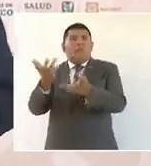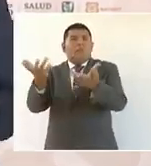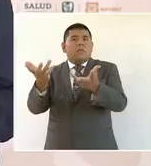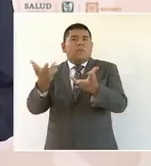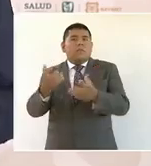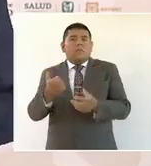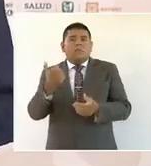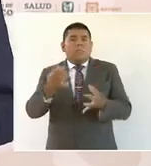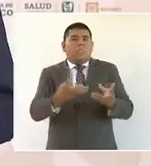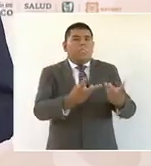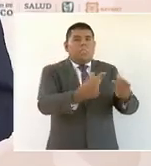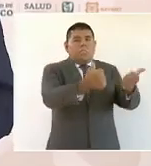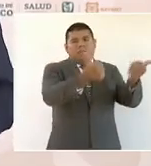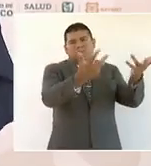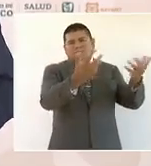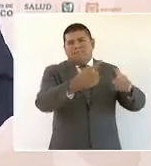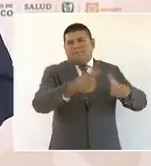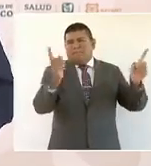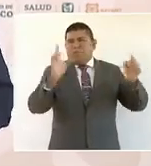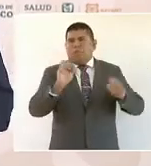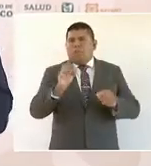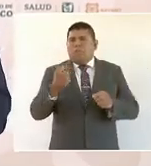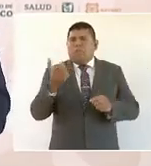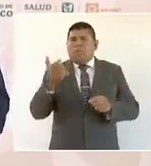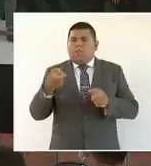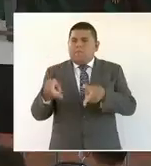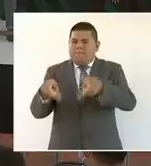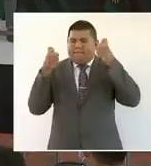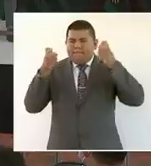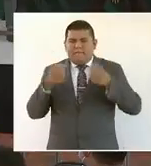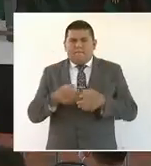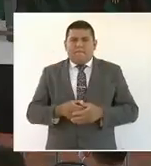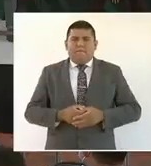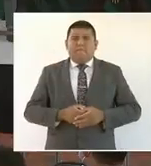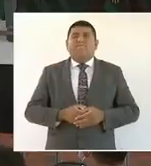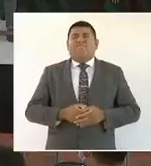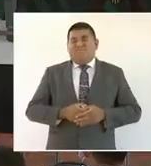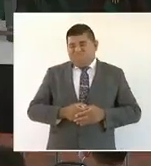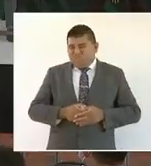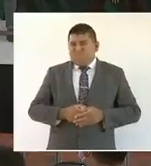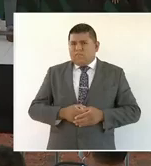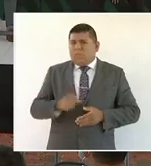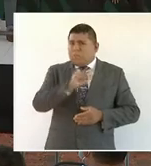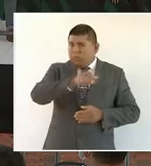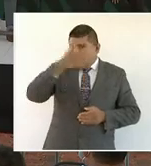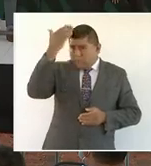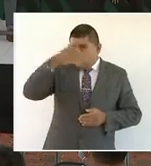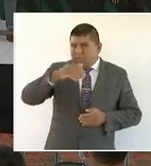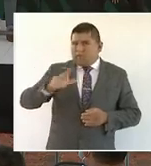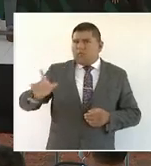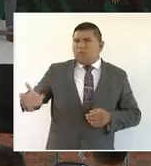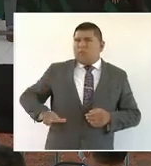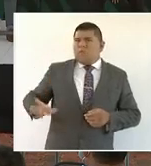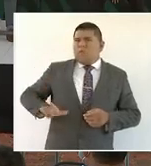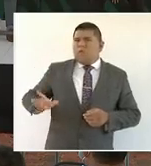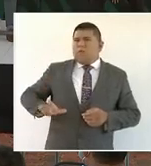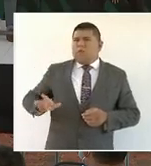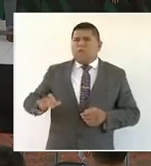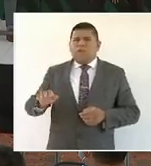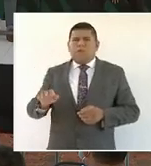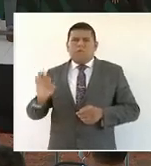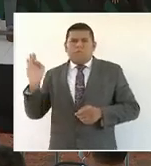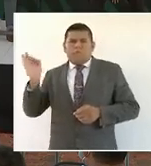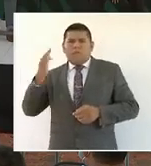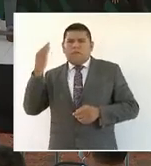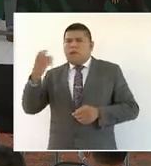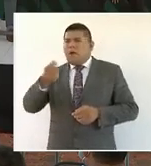otros fines o se lo robaban. ¿Saben cuánto compraba el gobierno